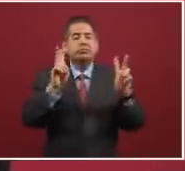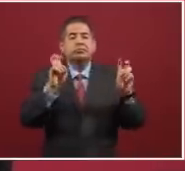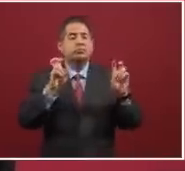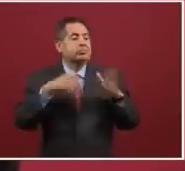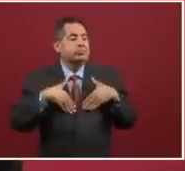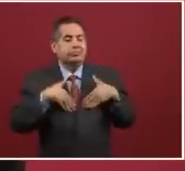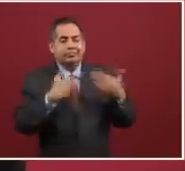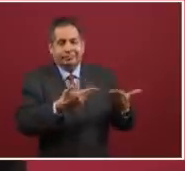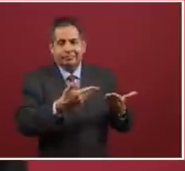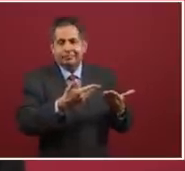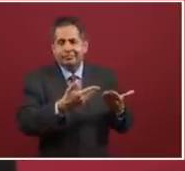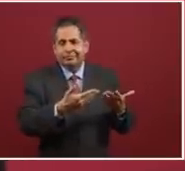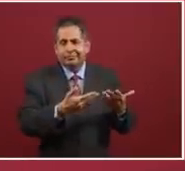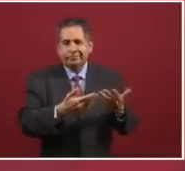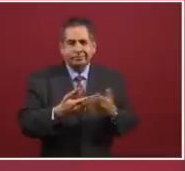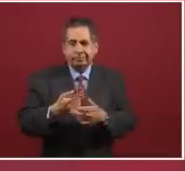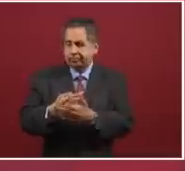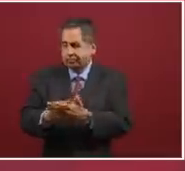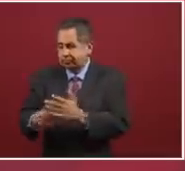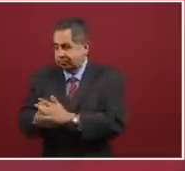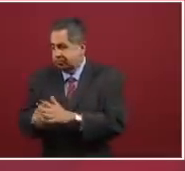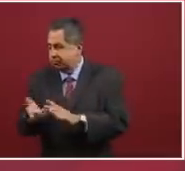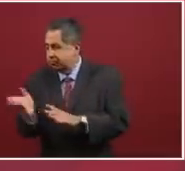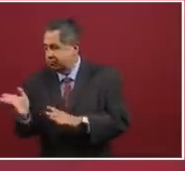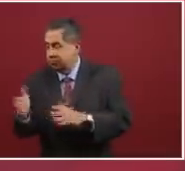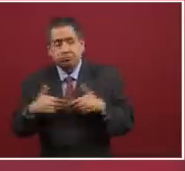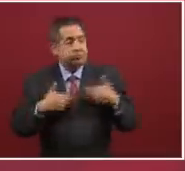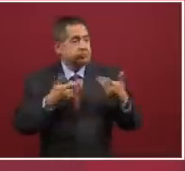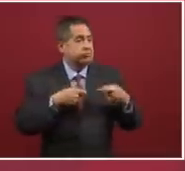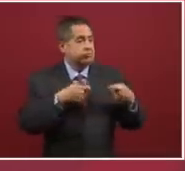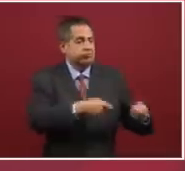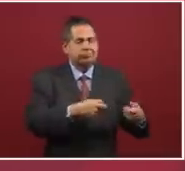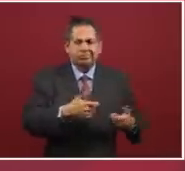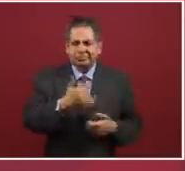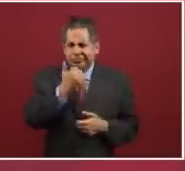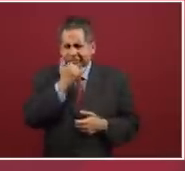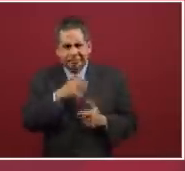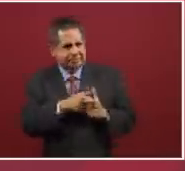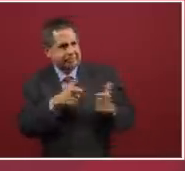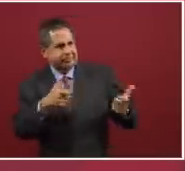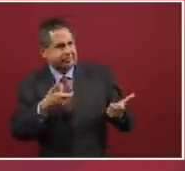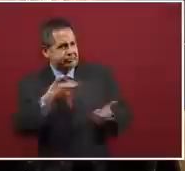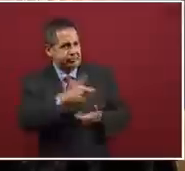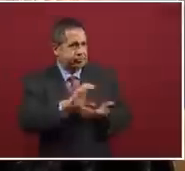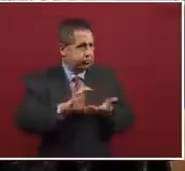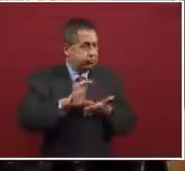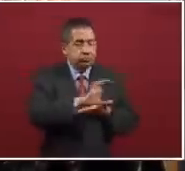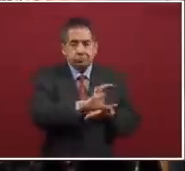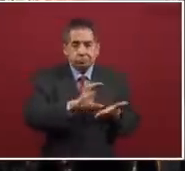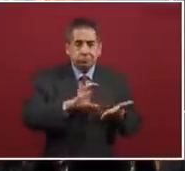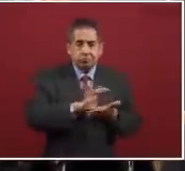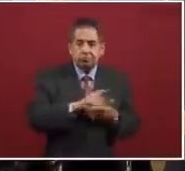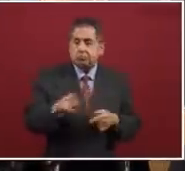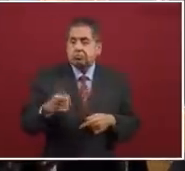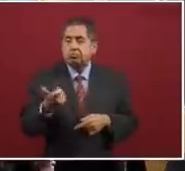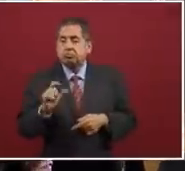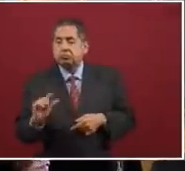confianza, y no solo crecía la estructura de trabajadores de confianza, sino los sueldos.